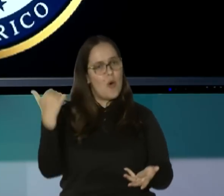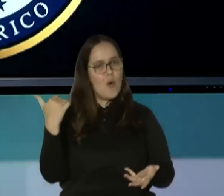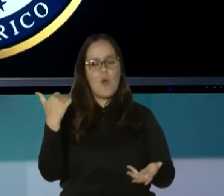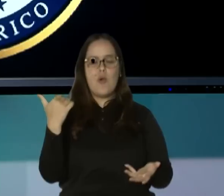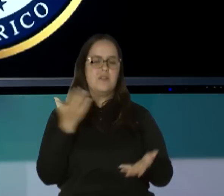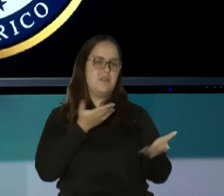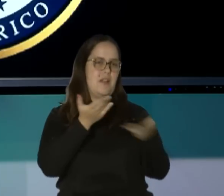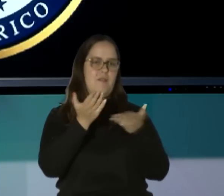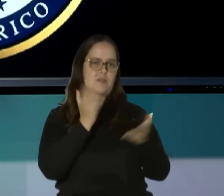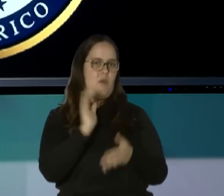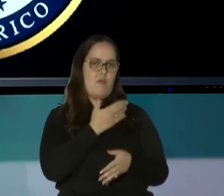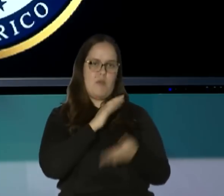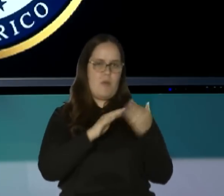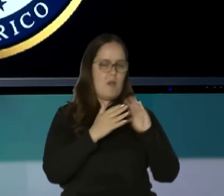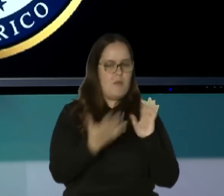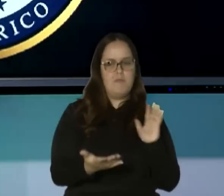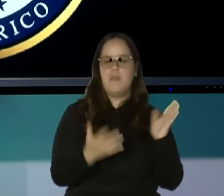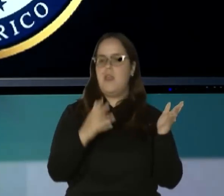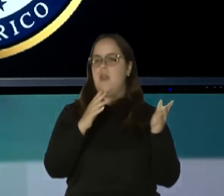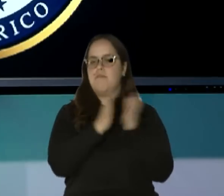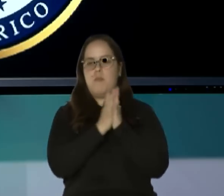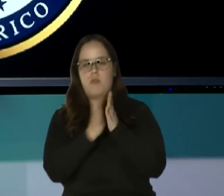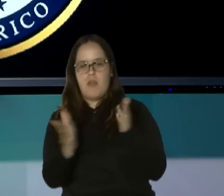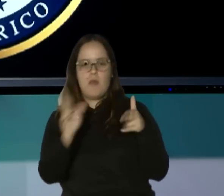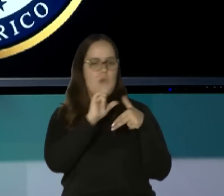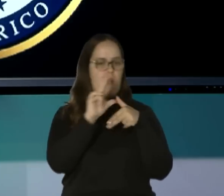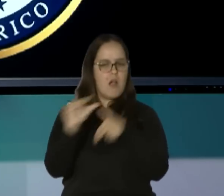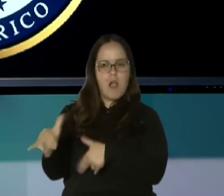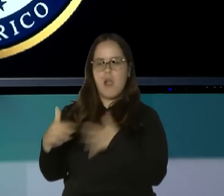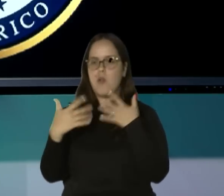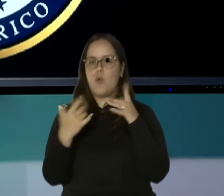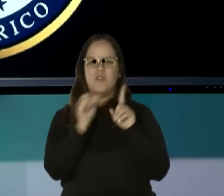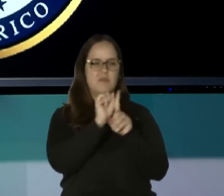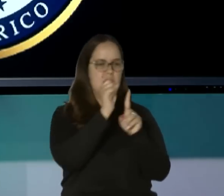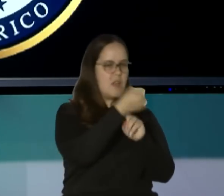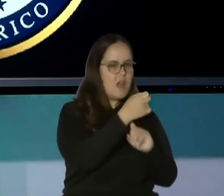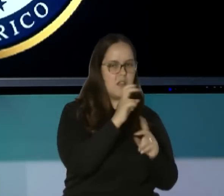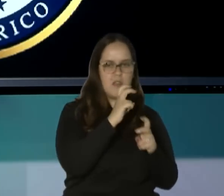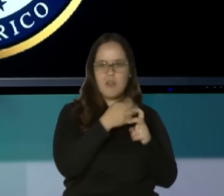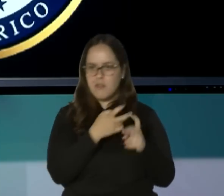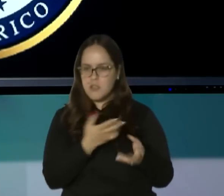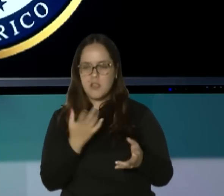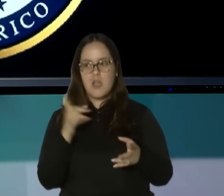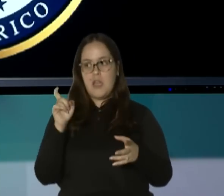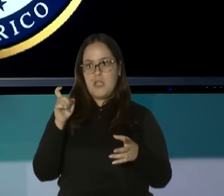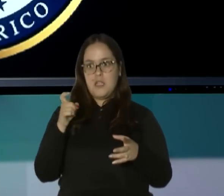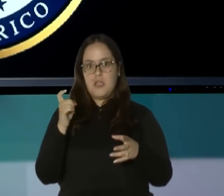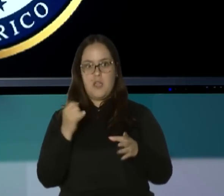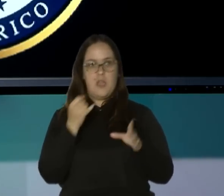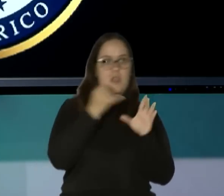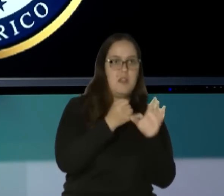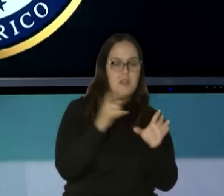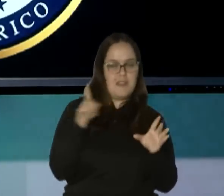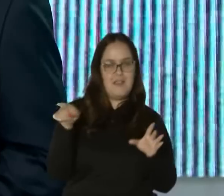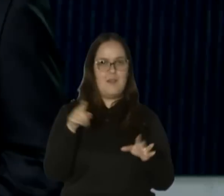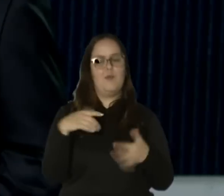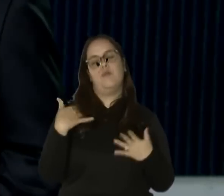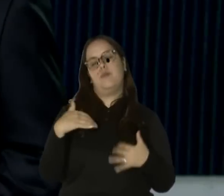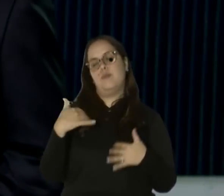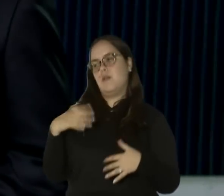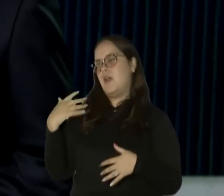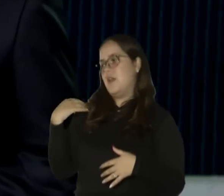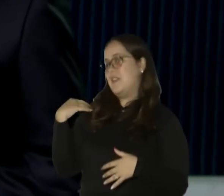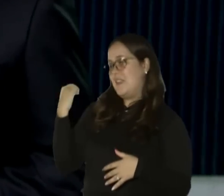en la temporada de huracanes, en situaciones que ameriten la intervención de ellos. Secretario, gracias